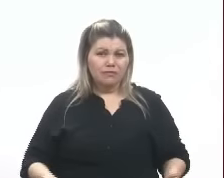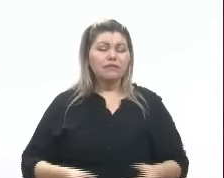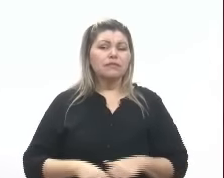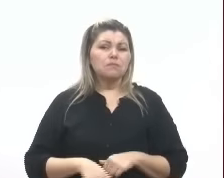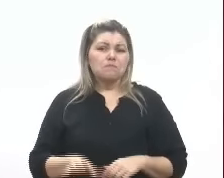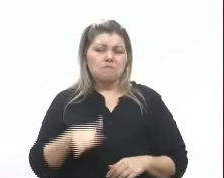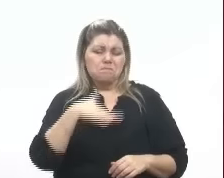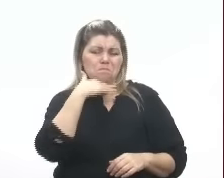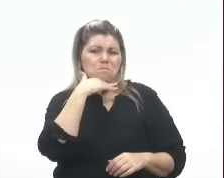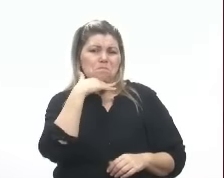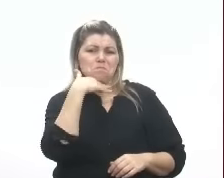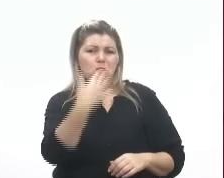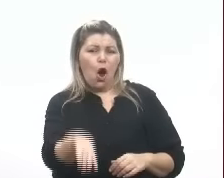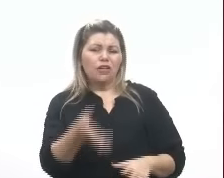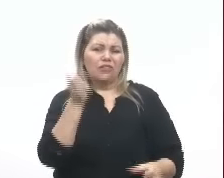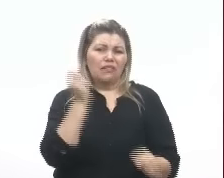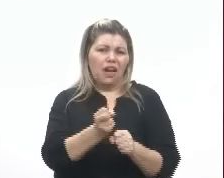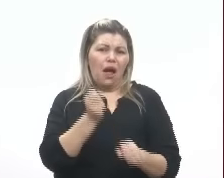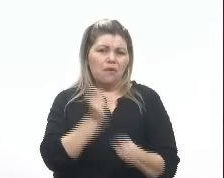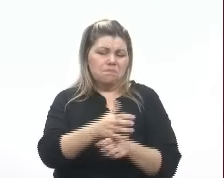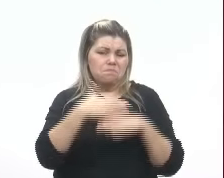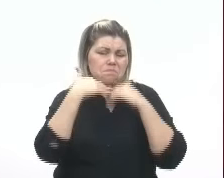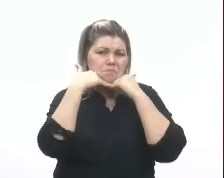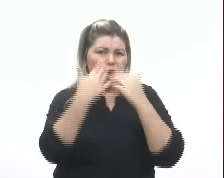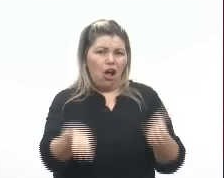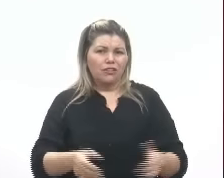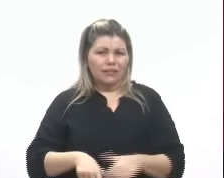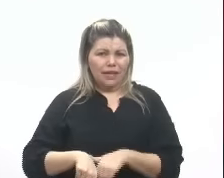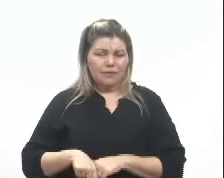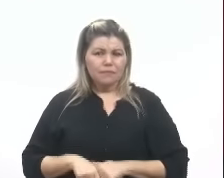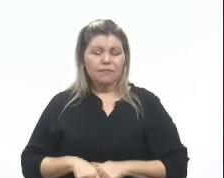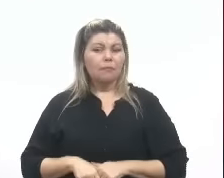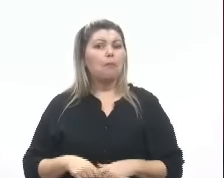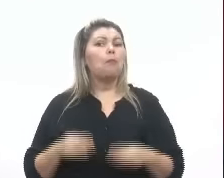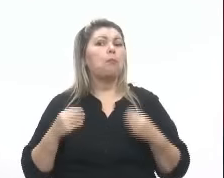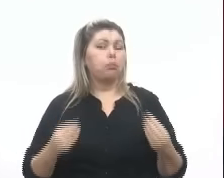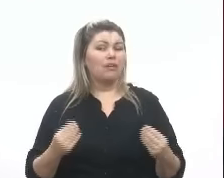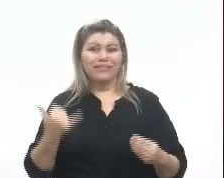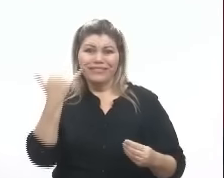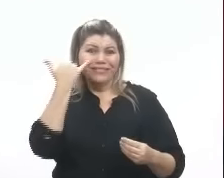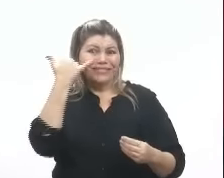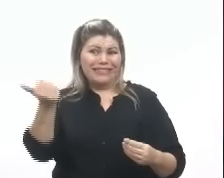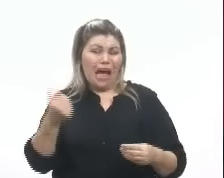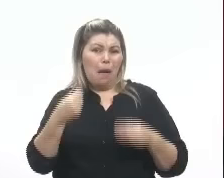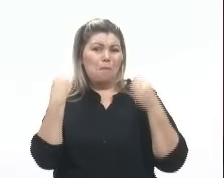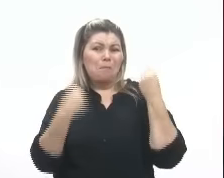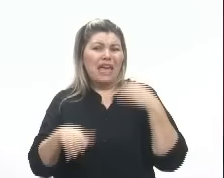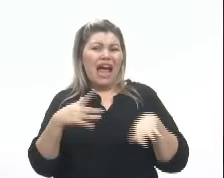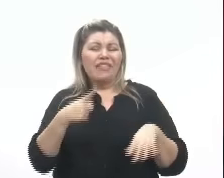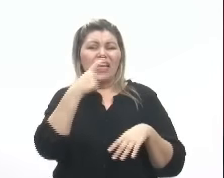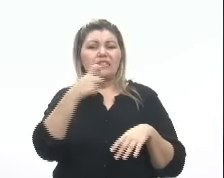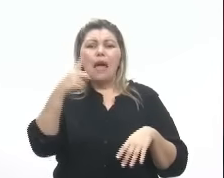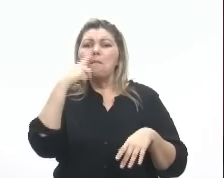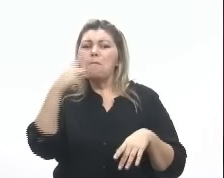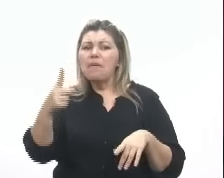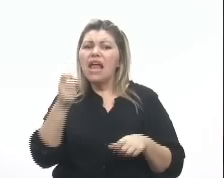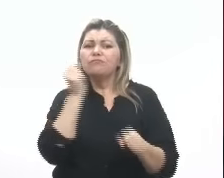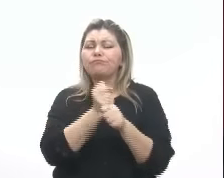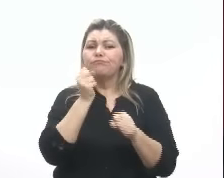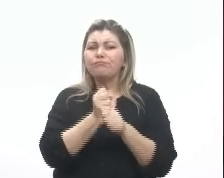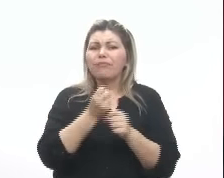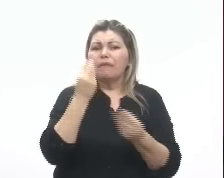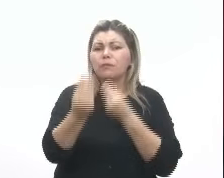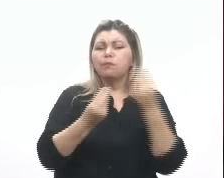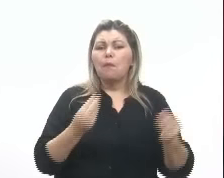me importa tres carajos el trabajo, porque ya perdió 100.000 puestos de trabajo en menos de